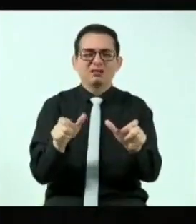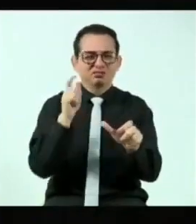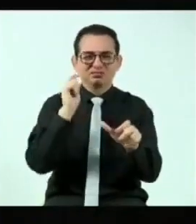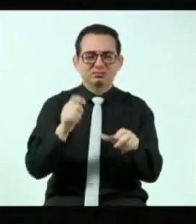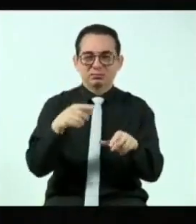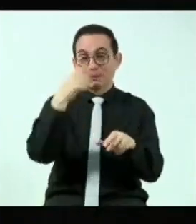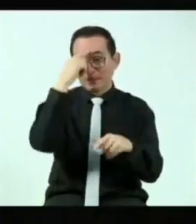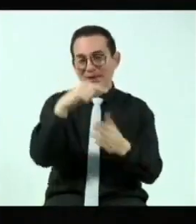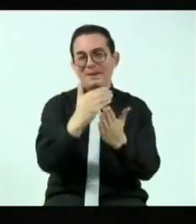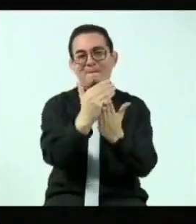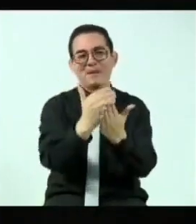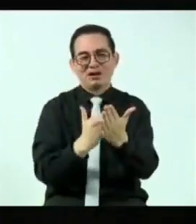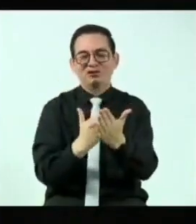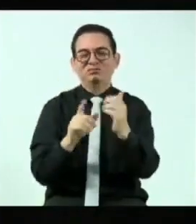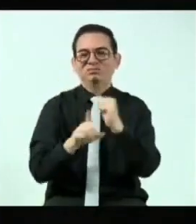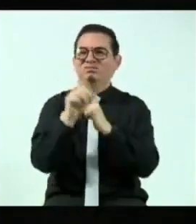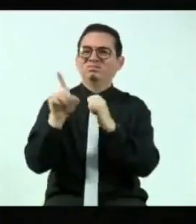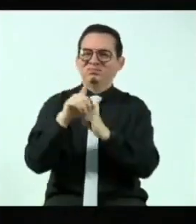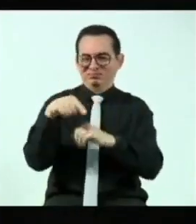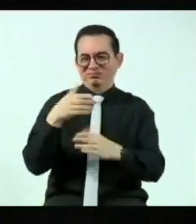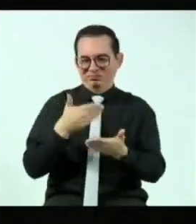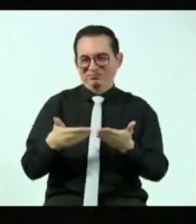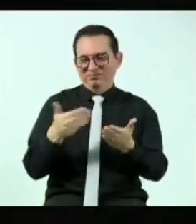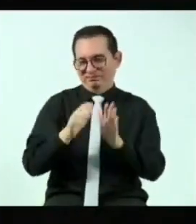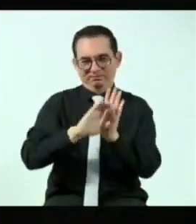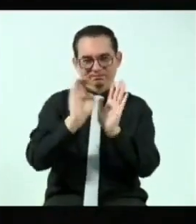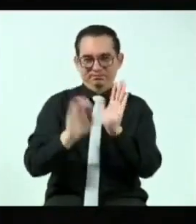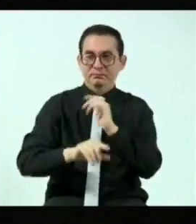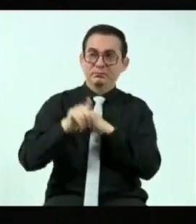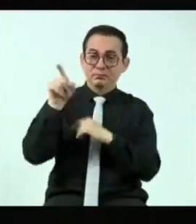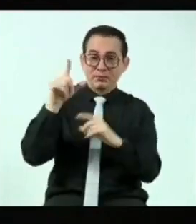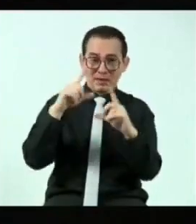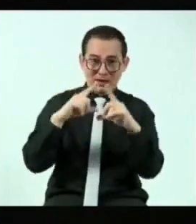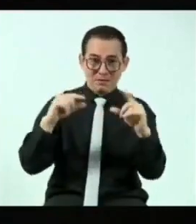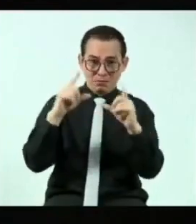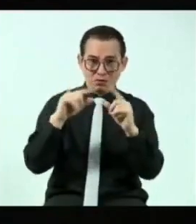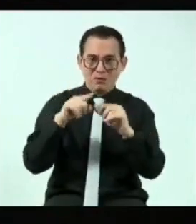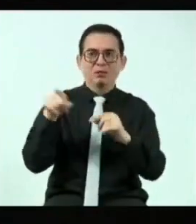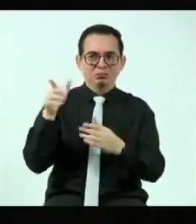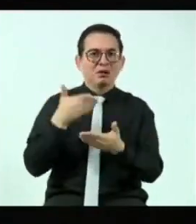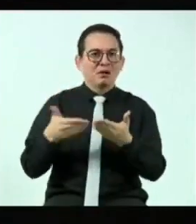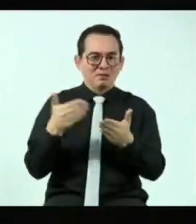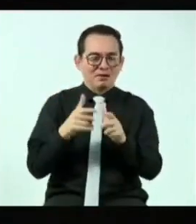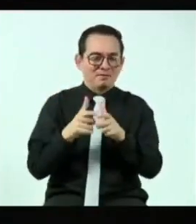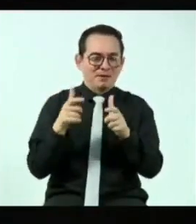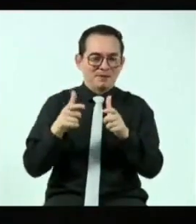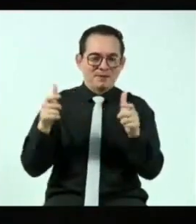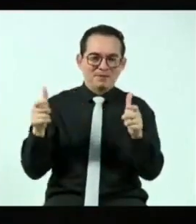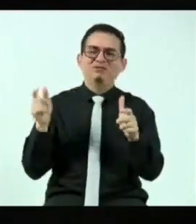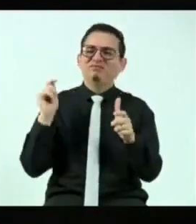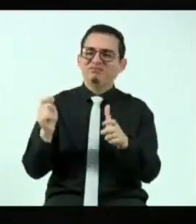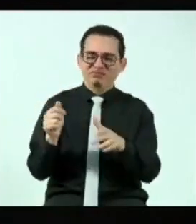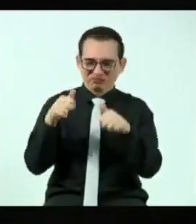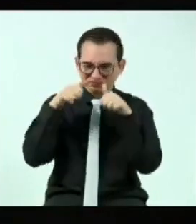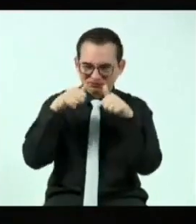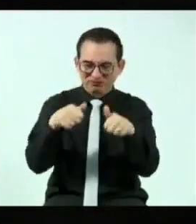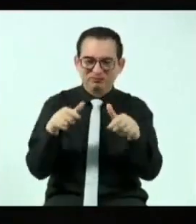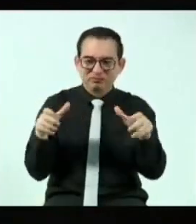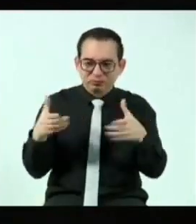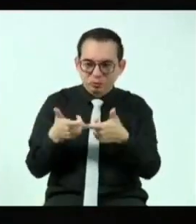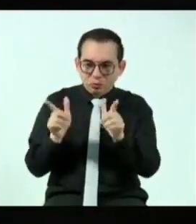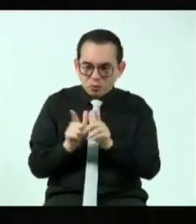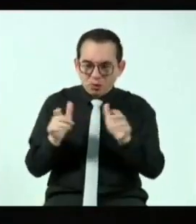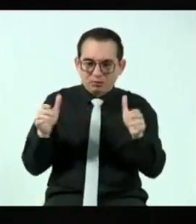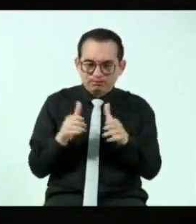delito las colmenas creadas en el municipio de Zapopan y que trabajan ya ahora en el municipio de Guadalajara